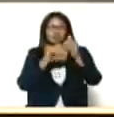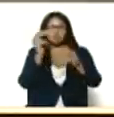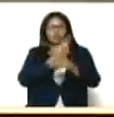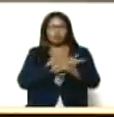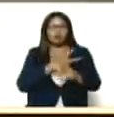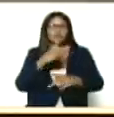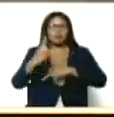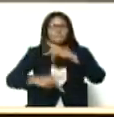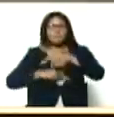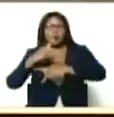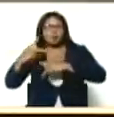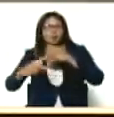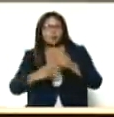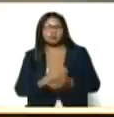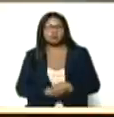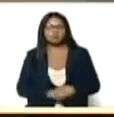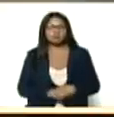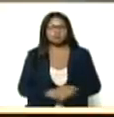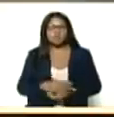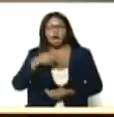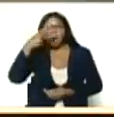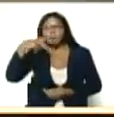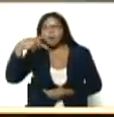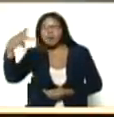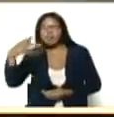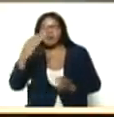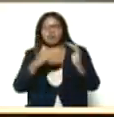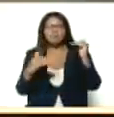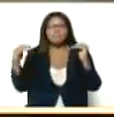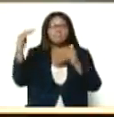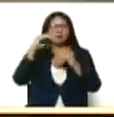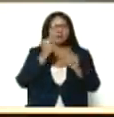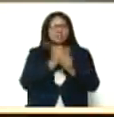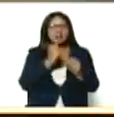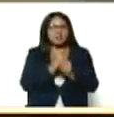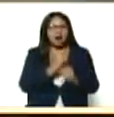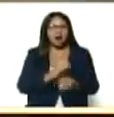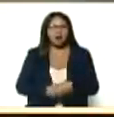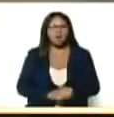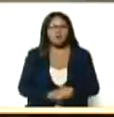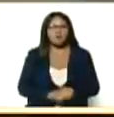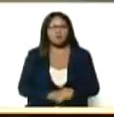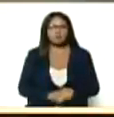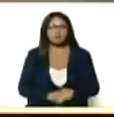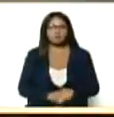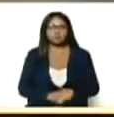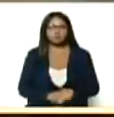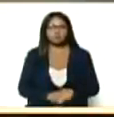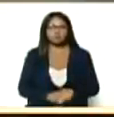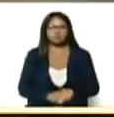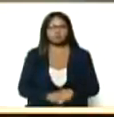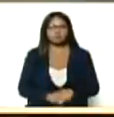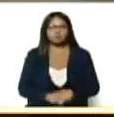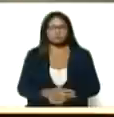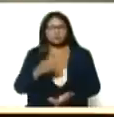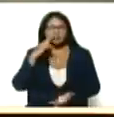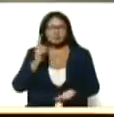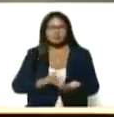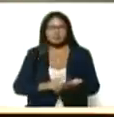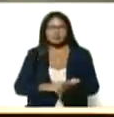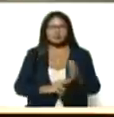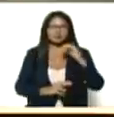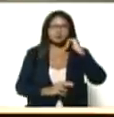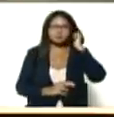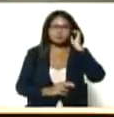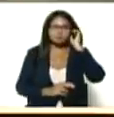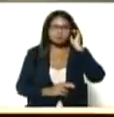política del mayor nivel de trabajo, de credibilidad, de ética,